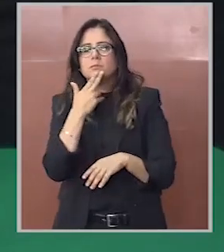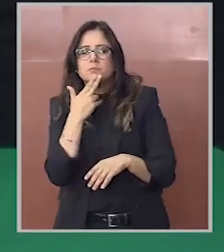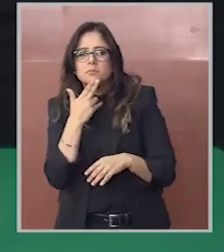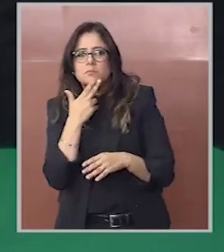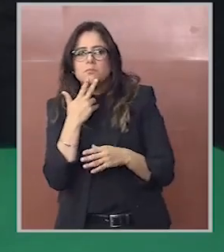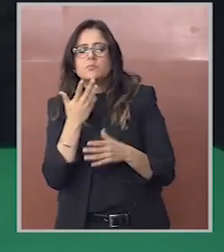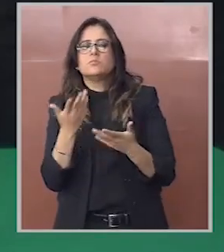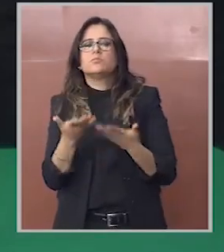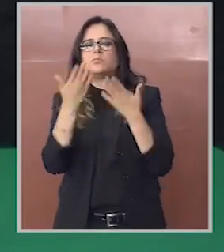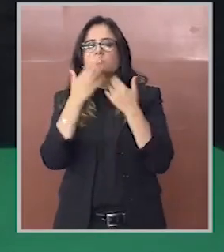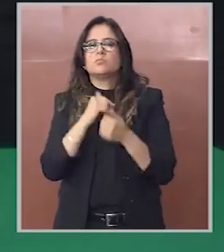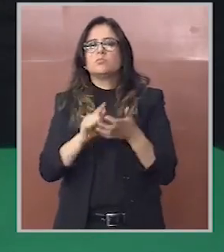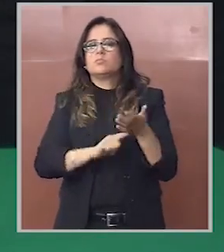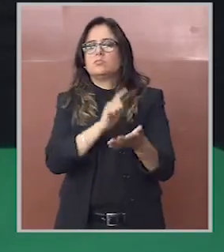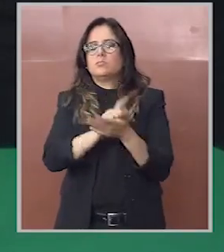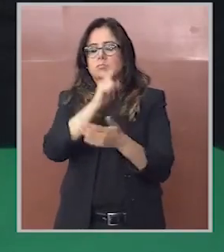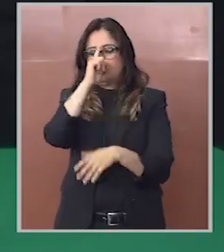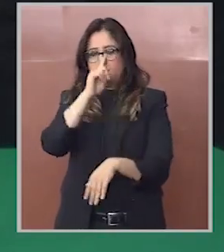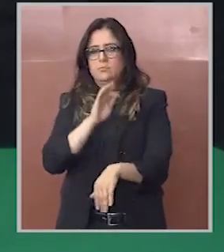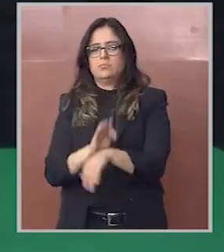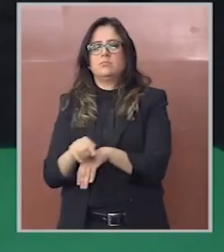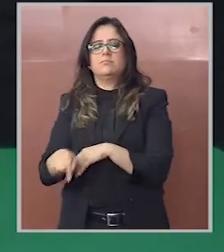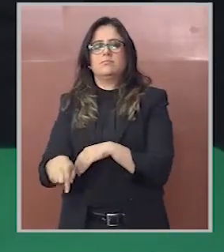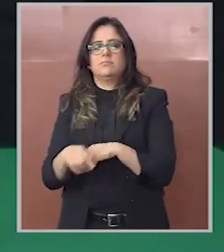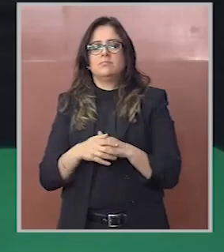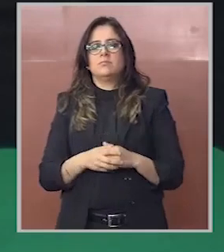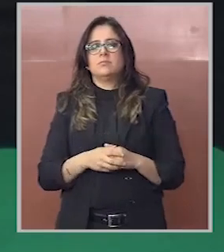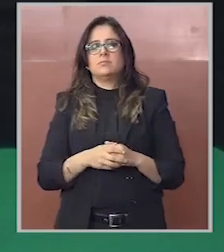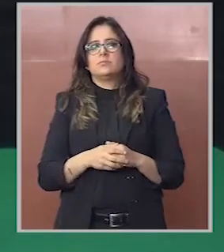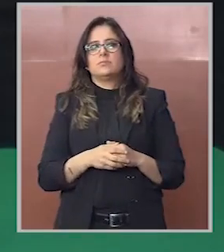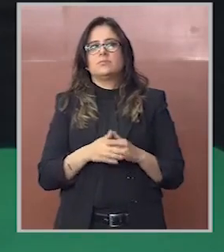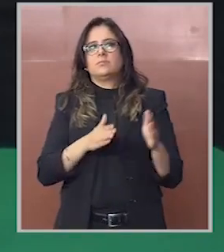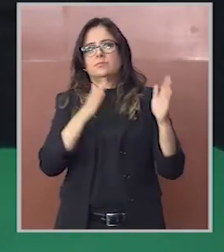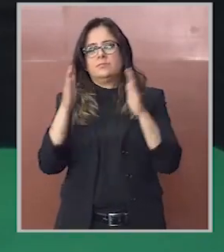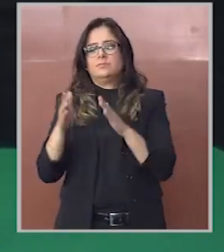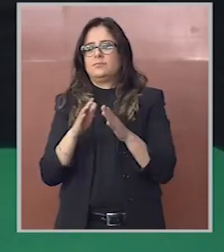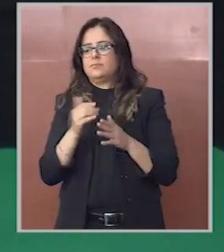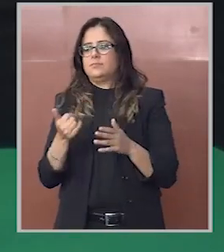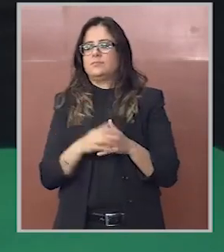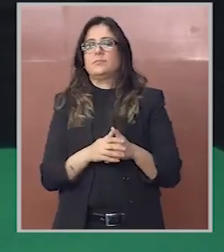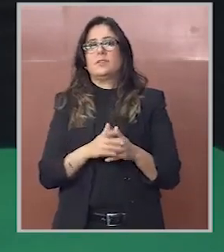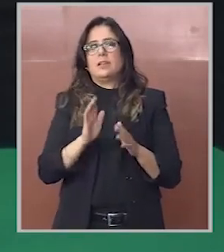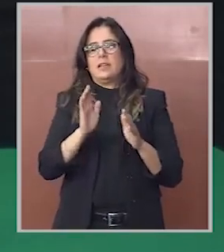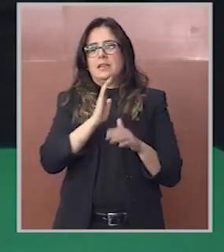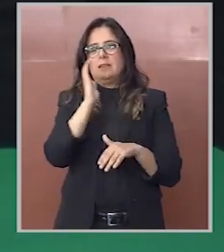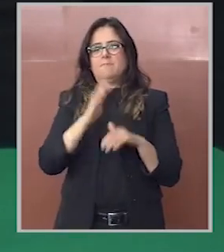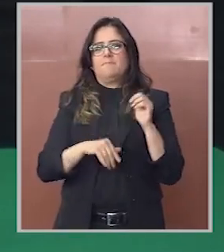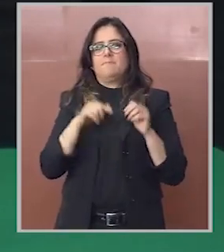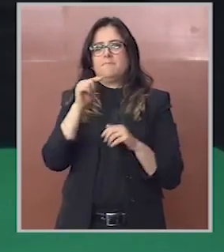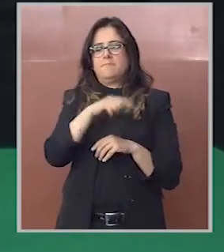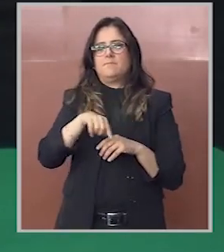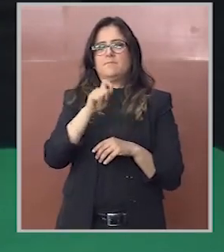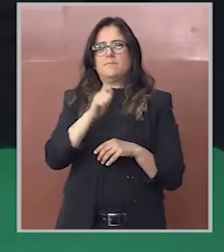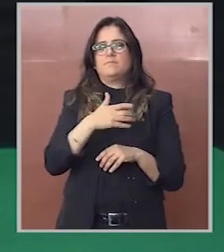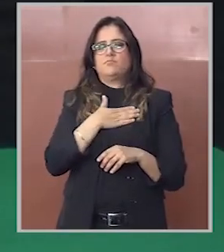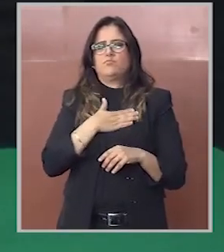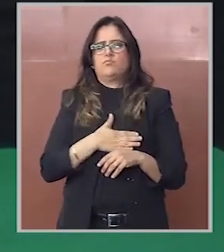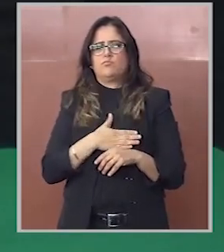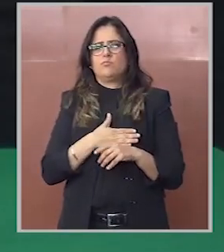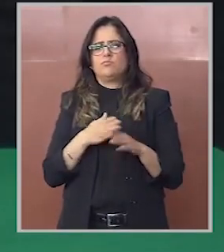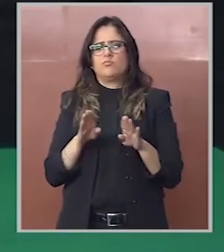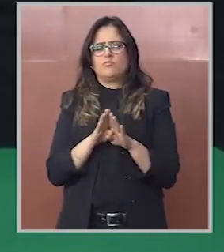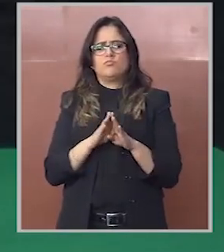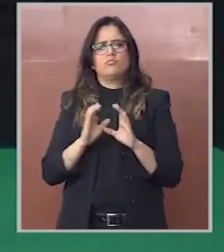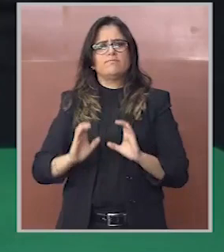adelante por favor y ya para terminar en el caso de la justicia Cómo se preserva no este uso de las lenguas